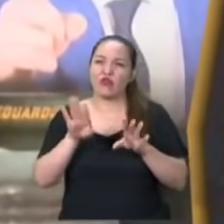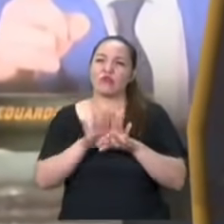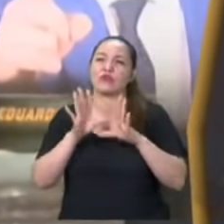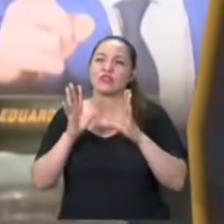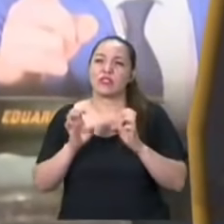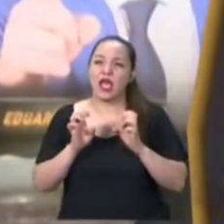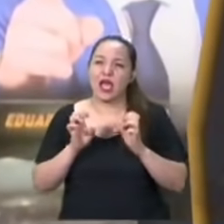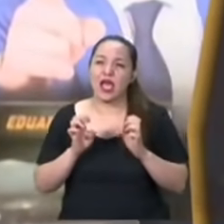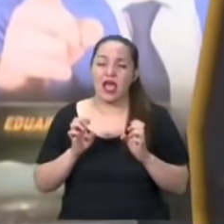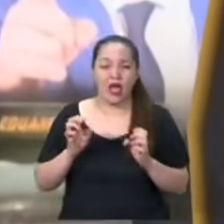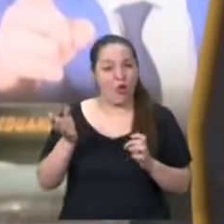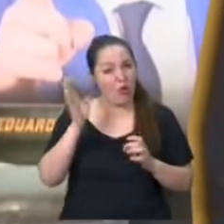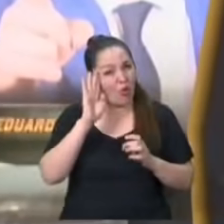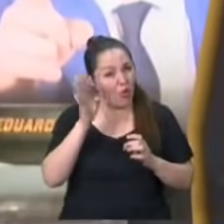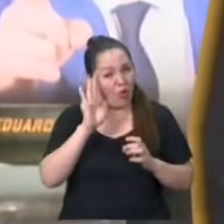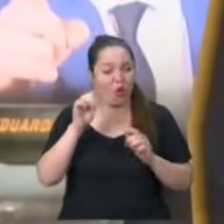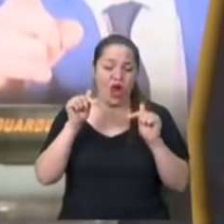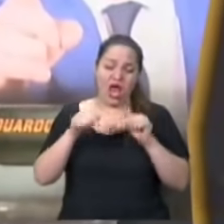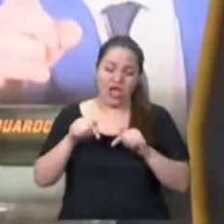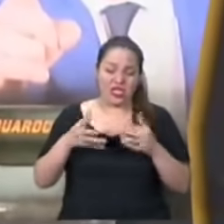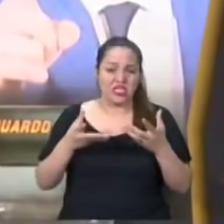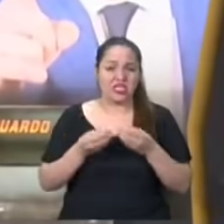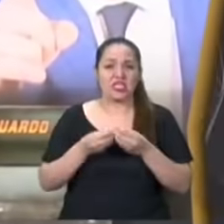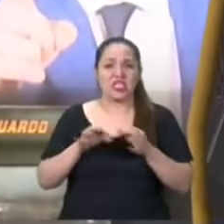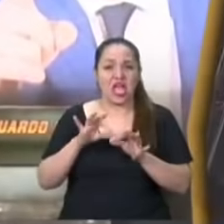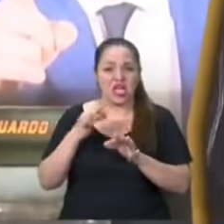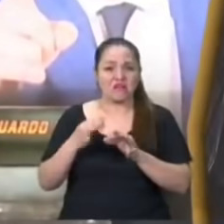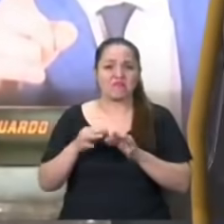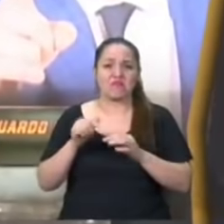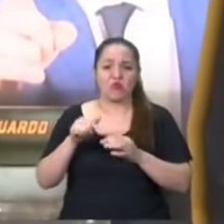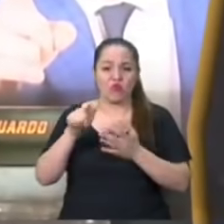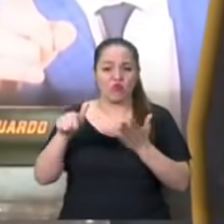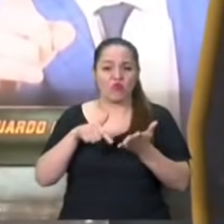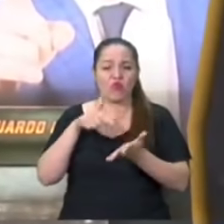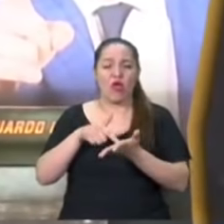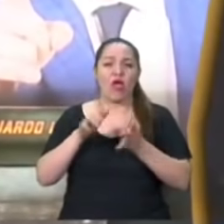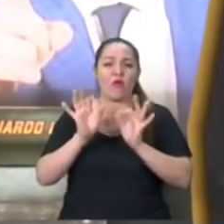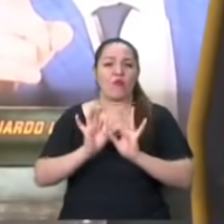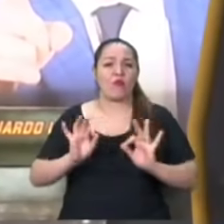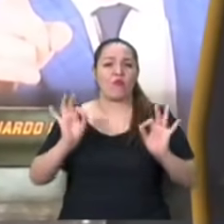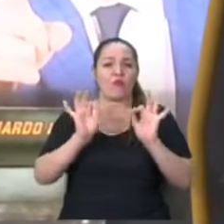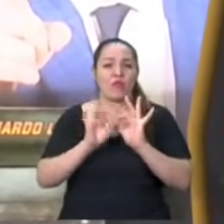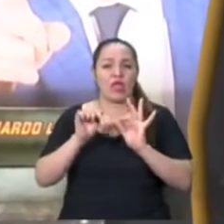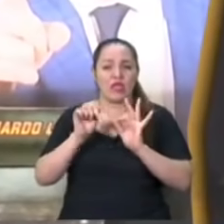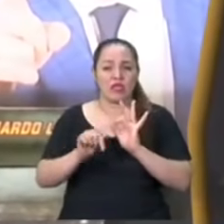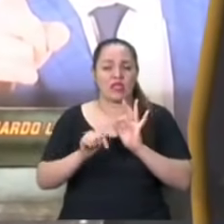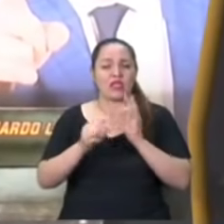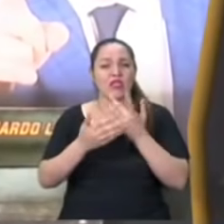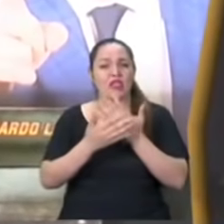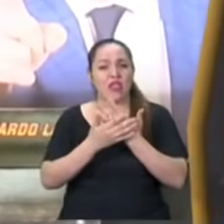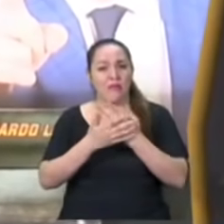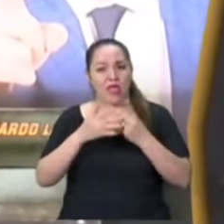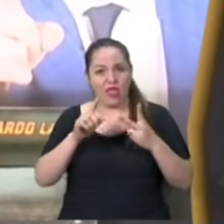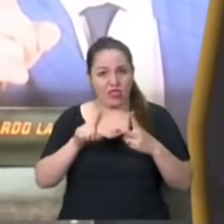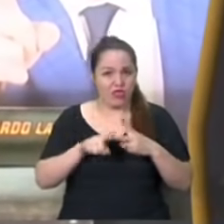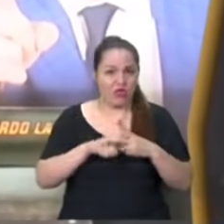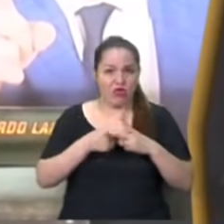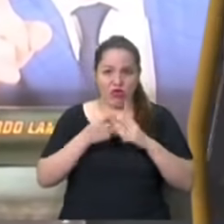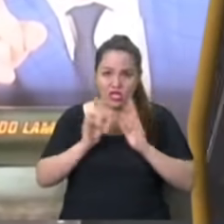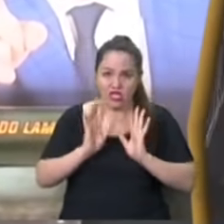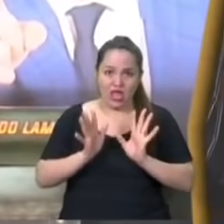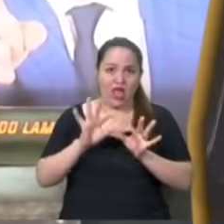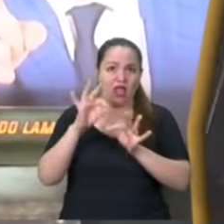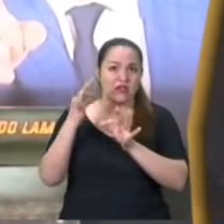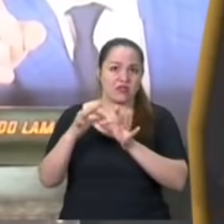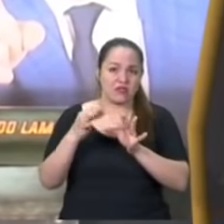¿Qué tal, señor Chavana? Aquí estamos prácticamente ya desde un lugar muy importante aquí en la ciudad, listos para arrancar esta prueba de Seisatlón.